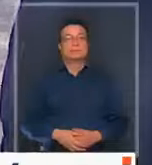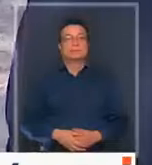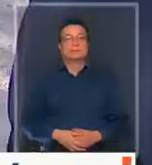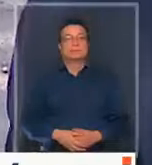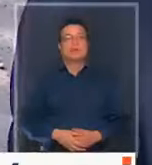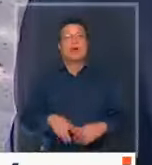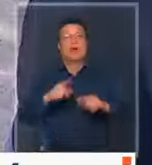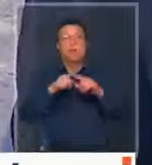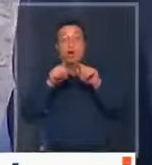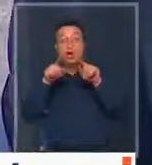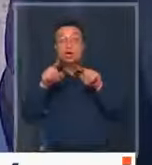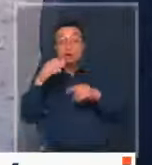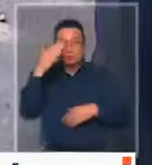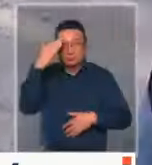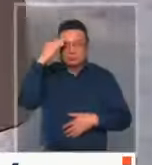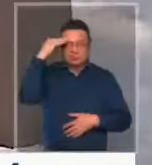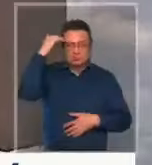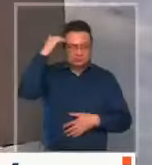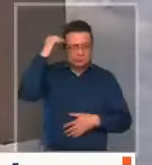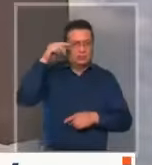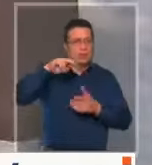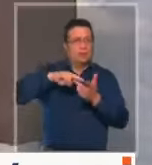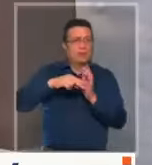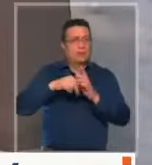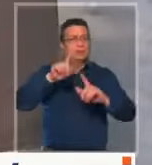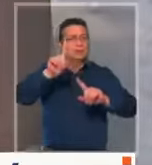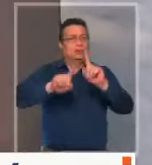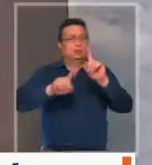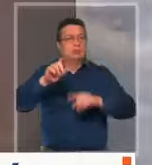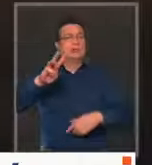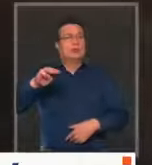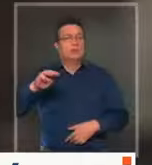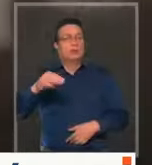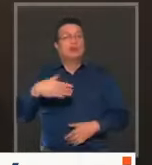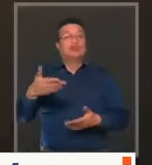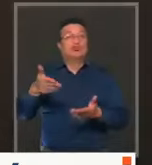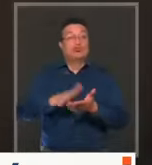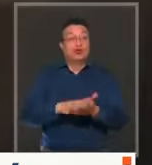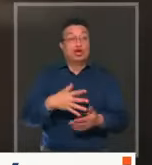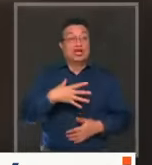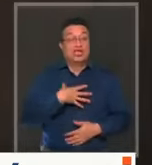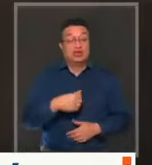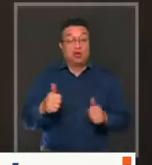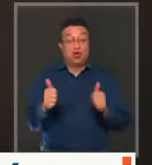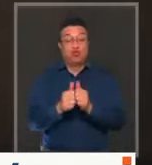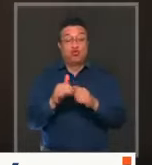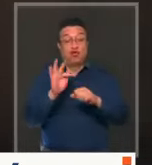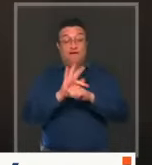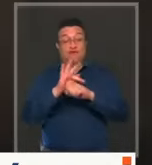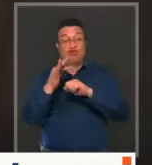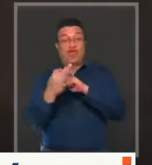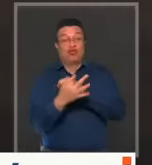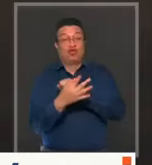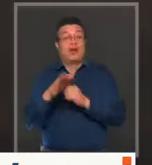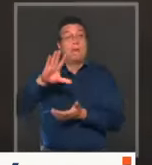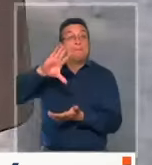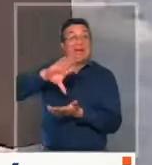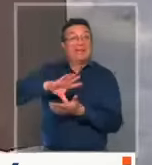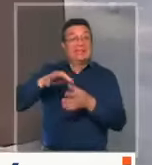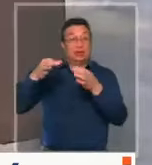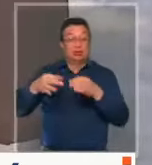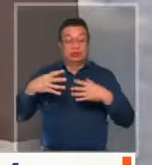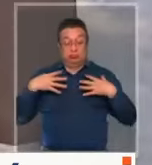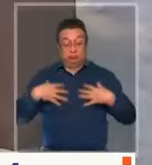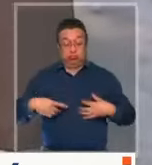Por eso y para concientizar sobre esta problemática, algunas de las madres que perdieron a sus hijos junto a la Fundación País Seguro hicieron estas